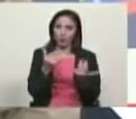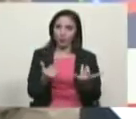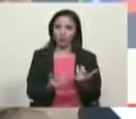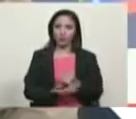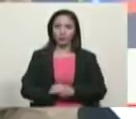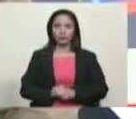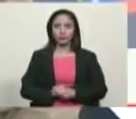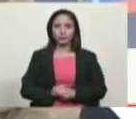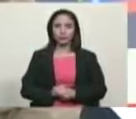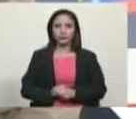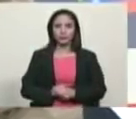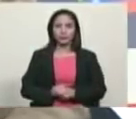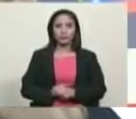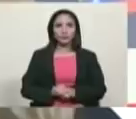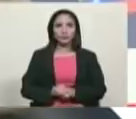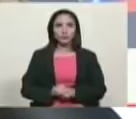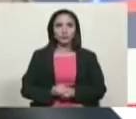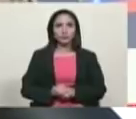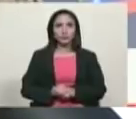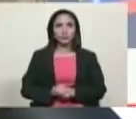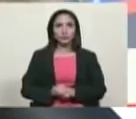revolución bolivariana.